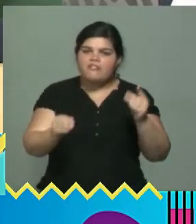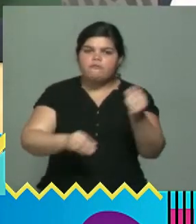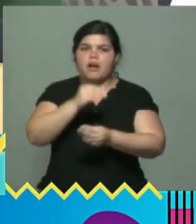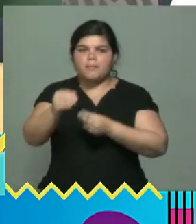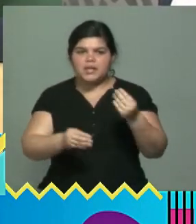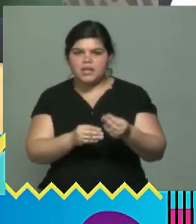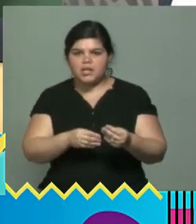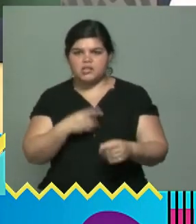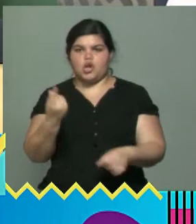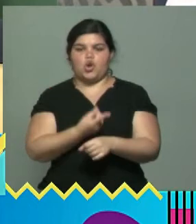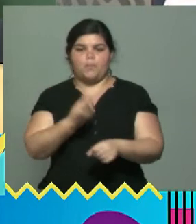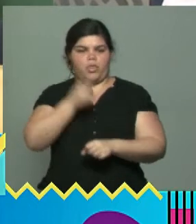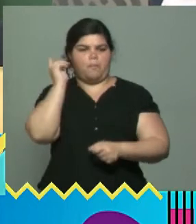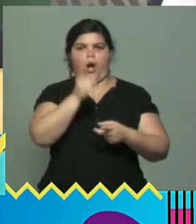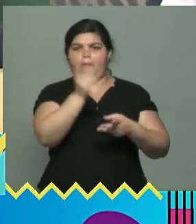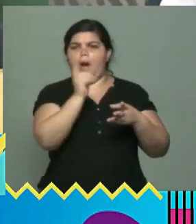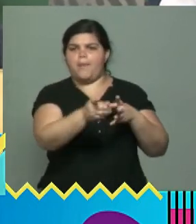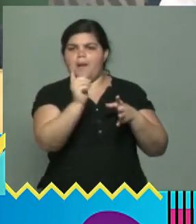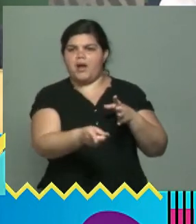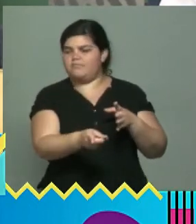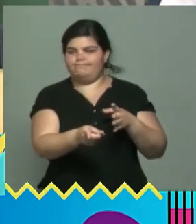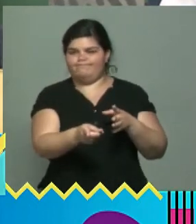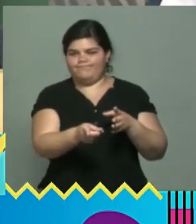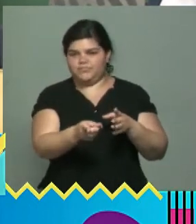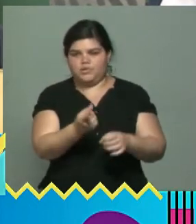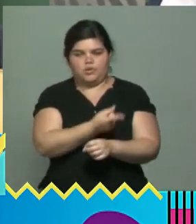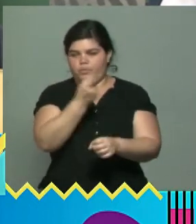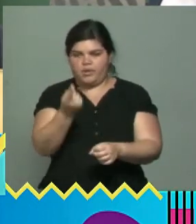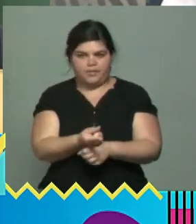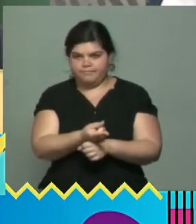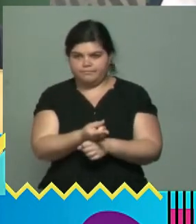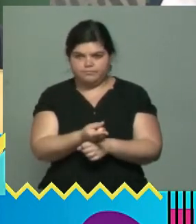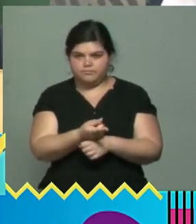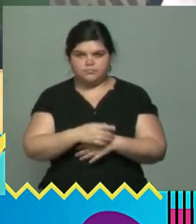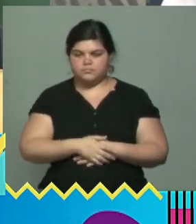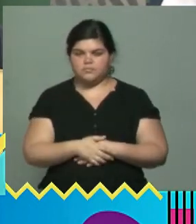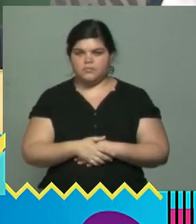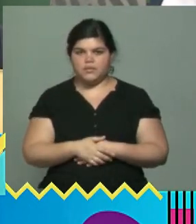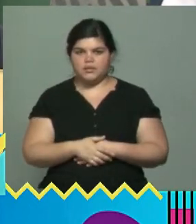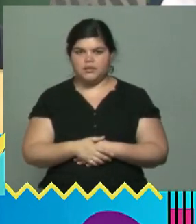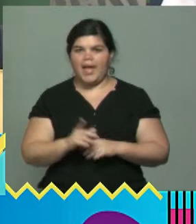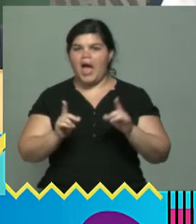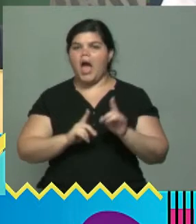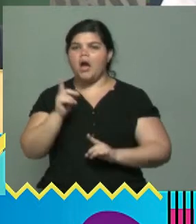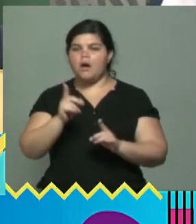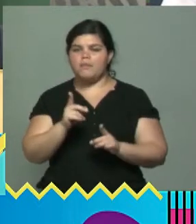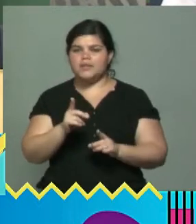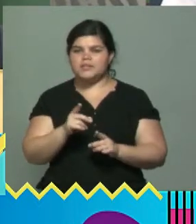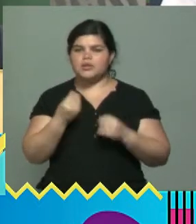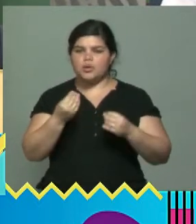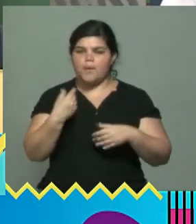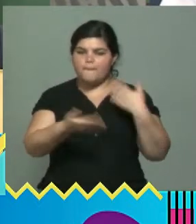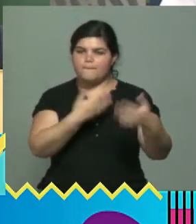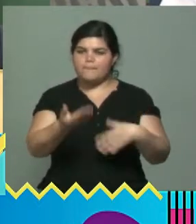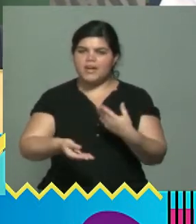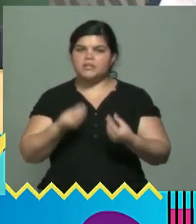llegar de afuera, imponer, porque, bueno, es algo que va a caer, digamos. Las situaciones de maltrato se articulan siempre, casi